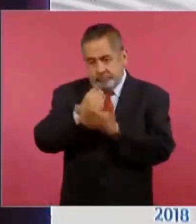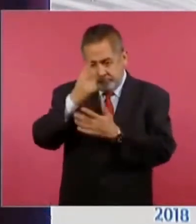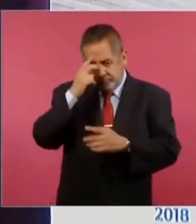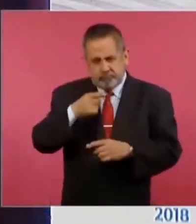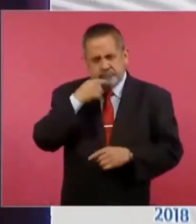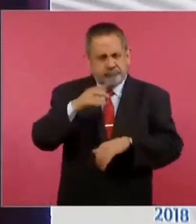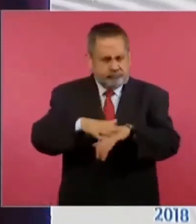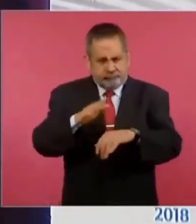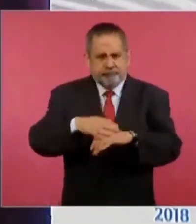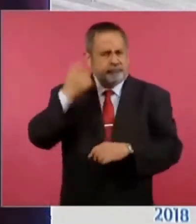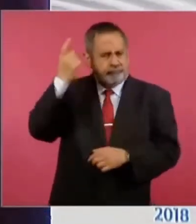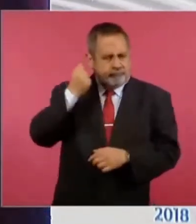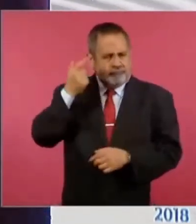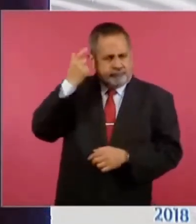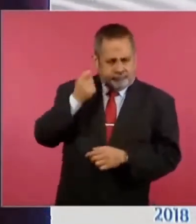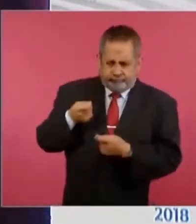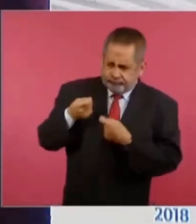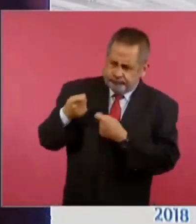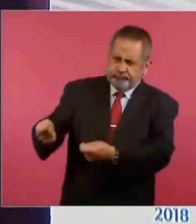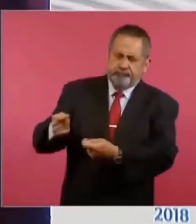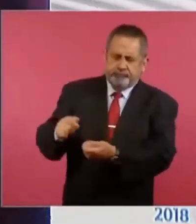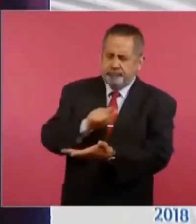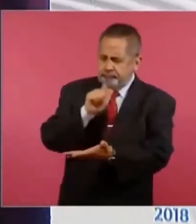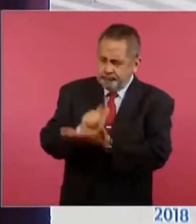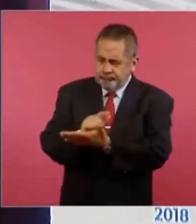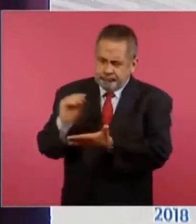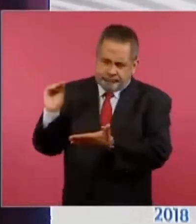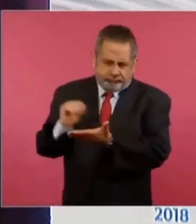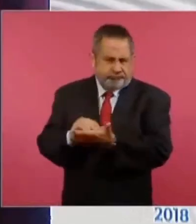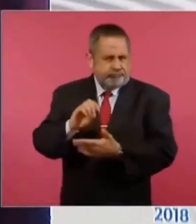pensión. Y lo cumplí.